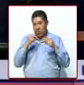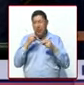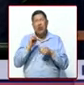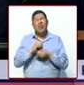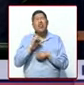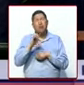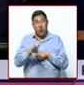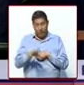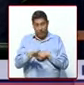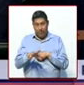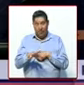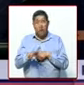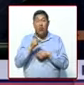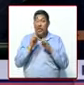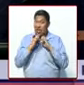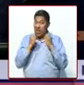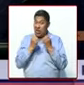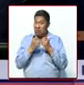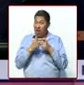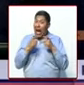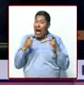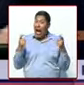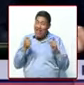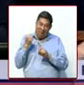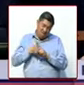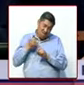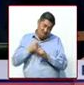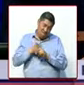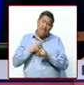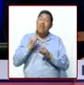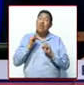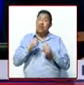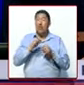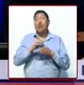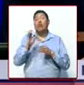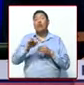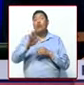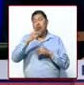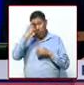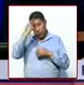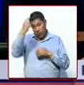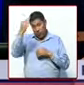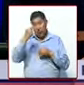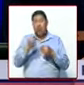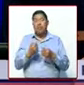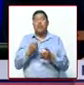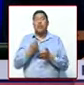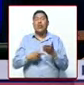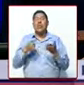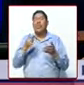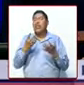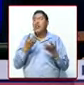te cuento algo más. Un equipo grande está haciendo todo lo posible para cumplir el sueño que tiene.